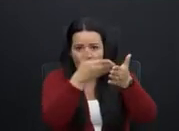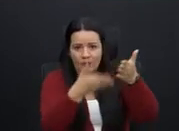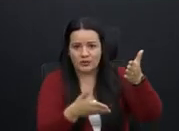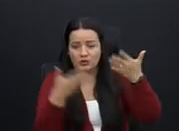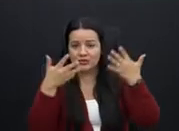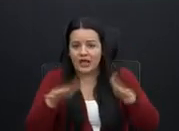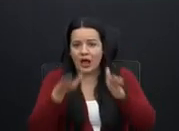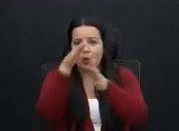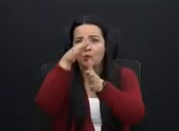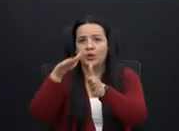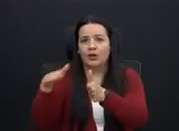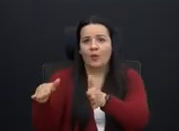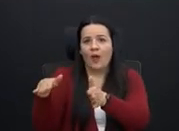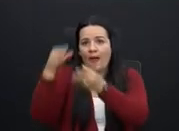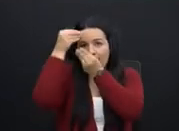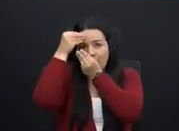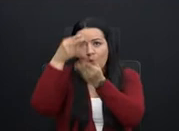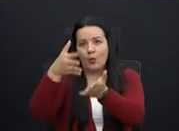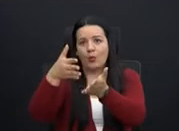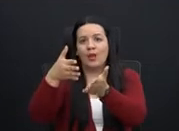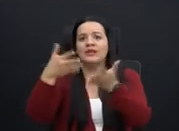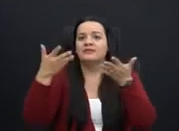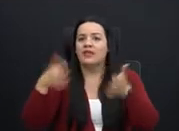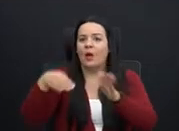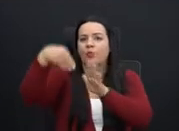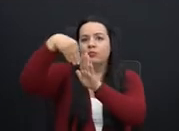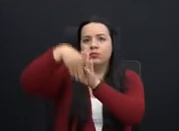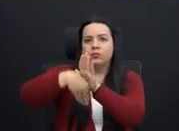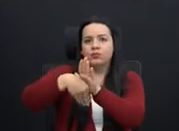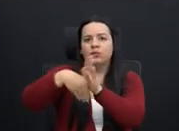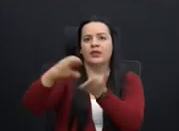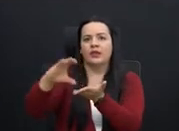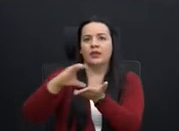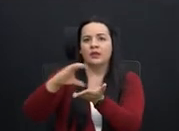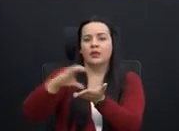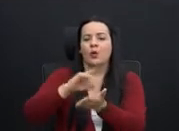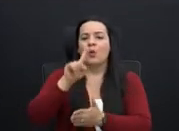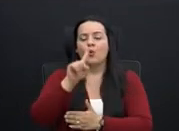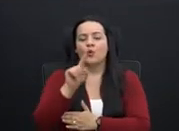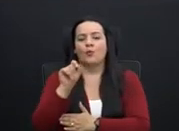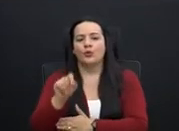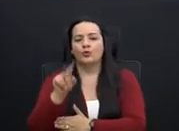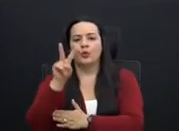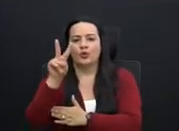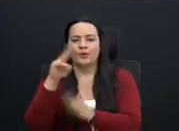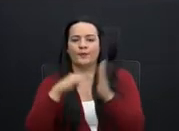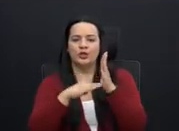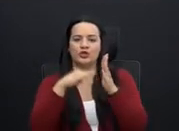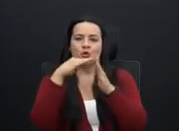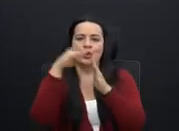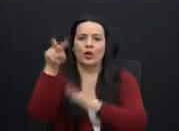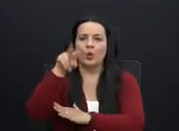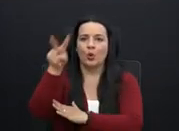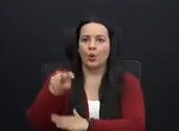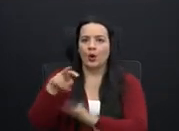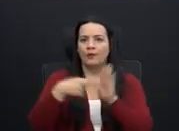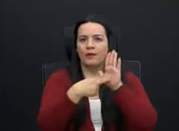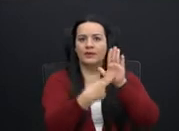había certificado una caída en los ingresos de 1.2 billones de colones, lo que representa